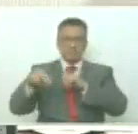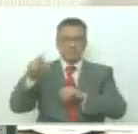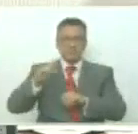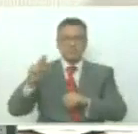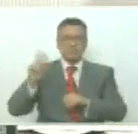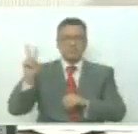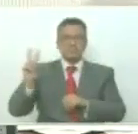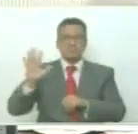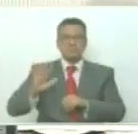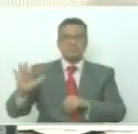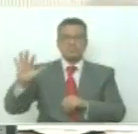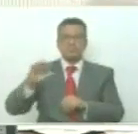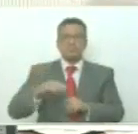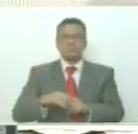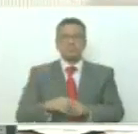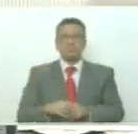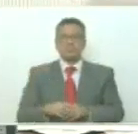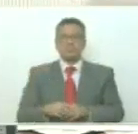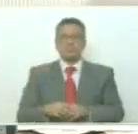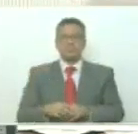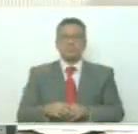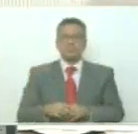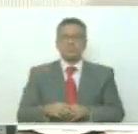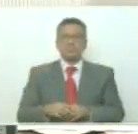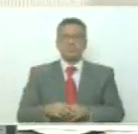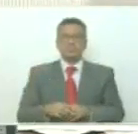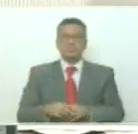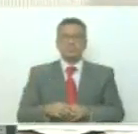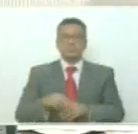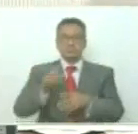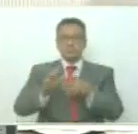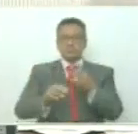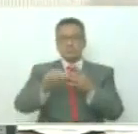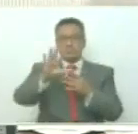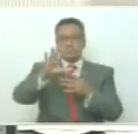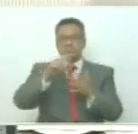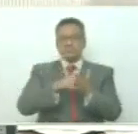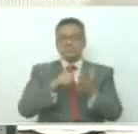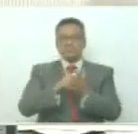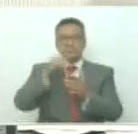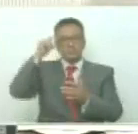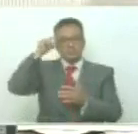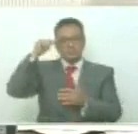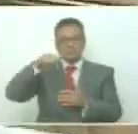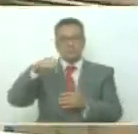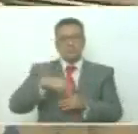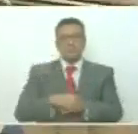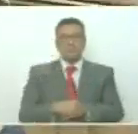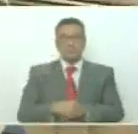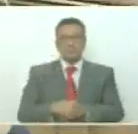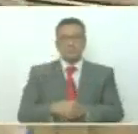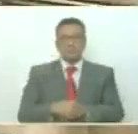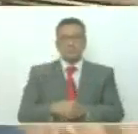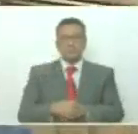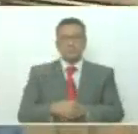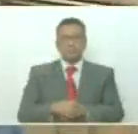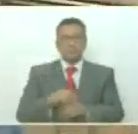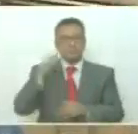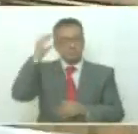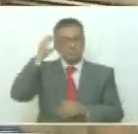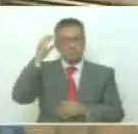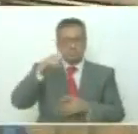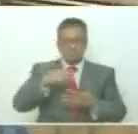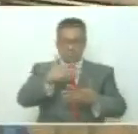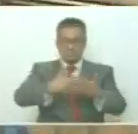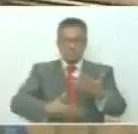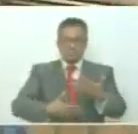República Bolivariana de Venezuela. Quinto punto de orden del día, ciudadana secretaria. Considerar el